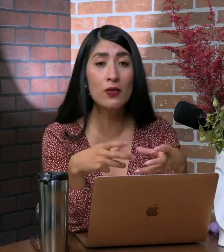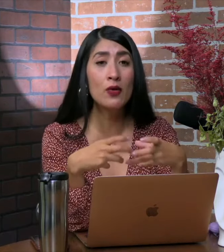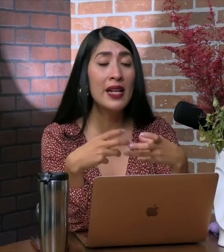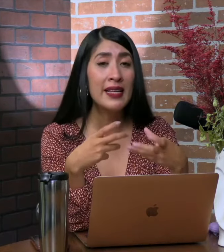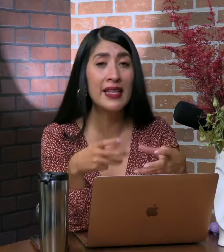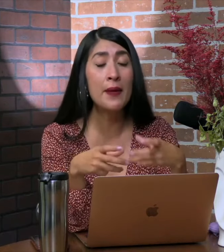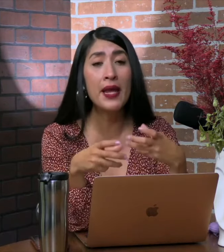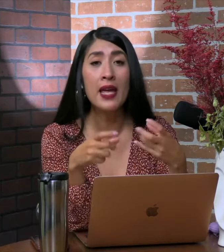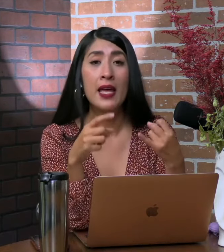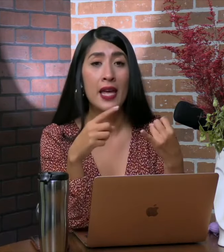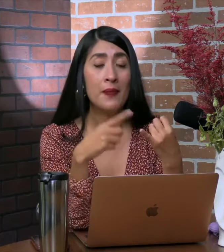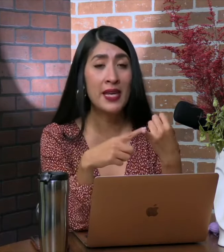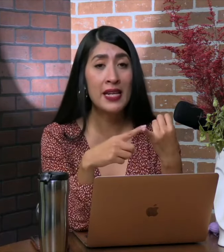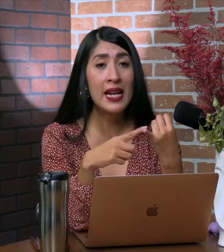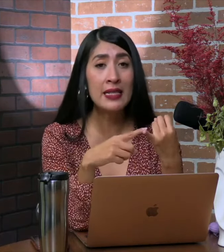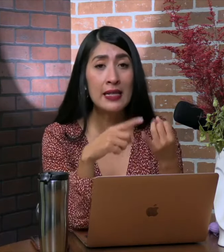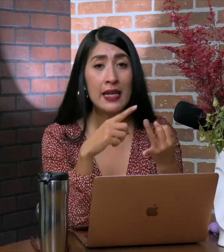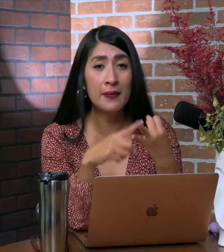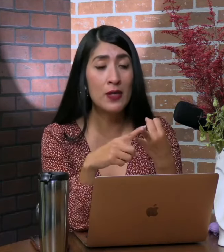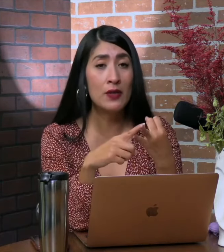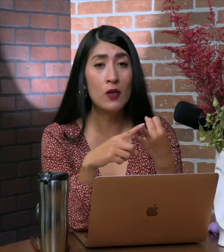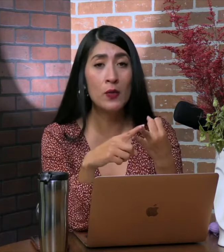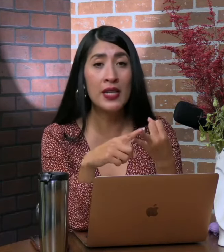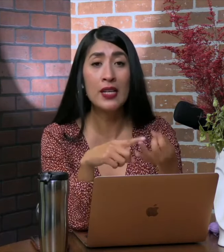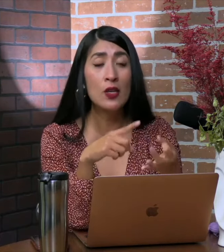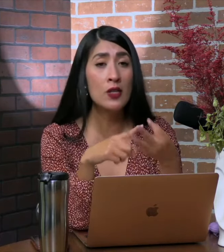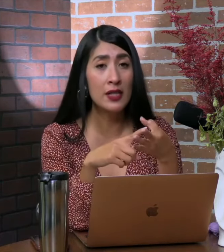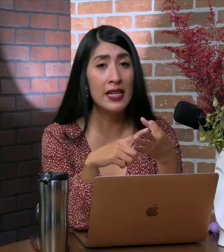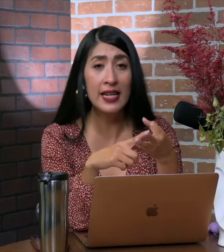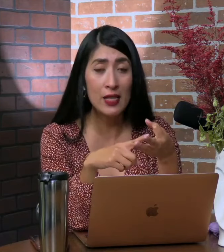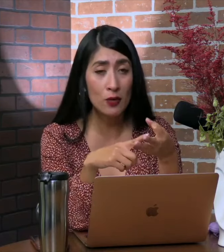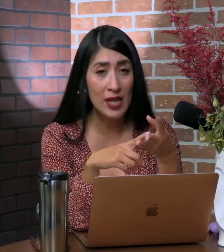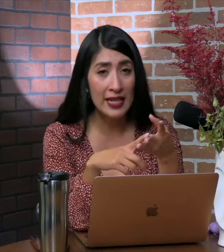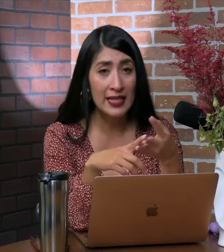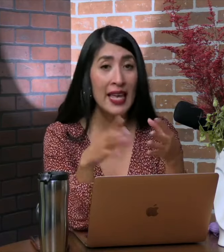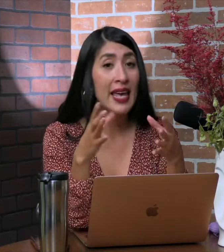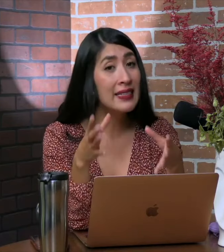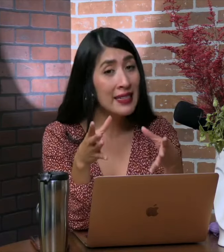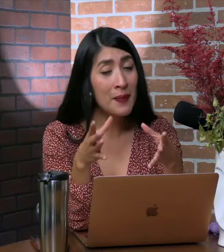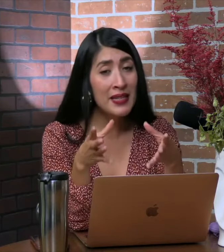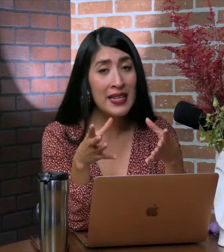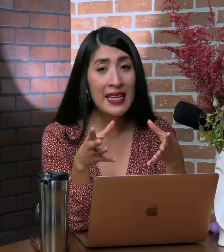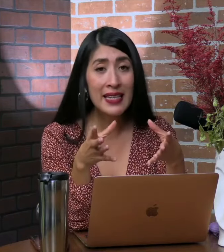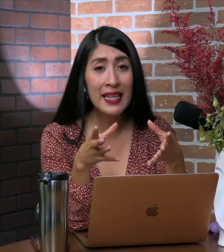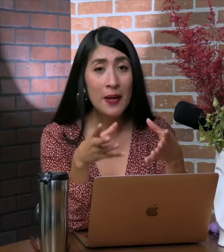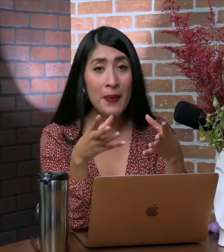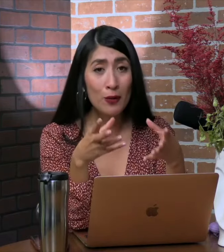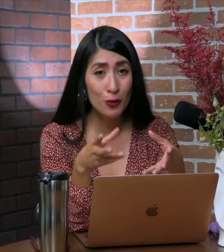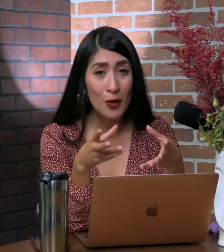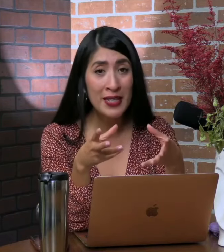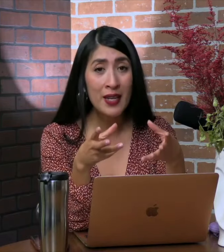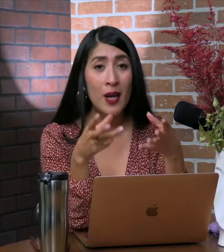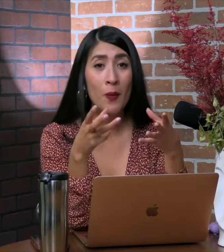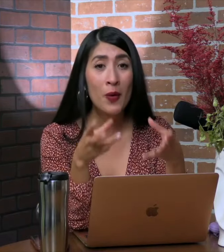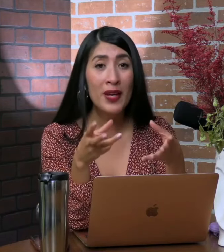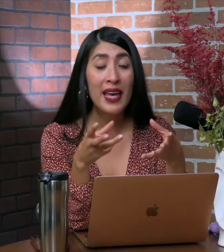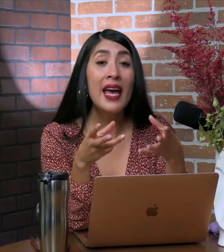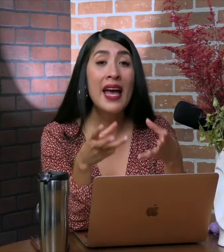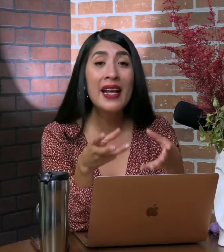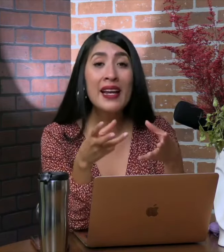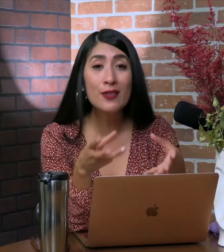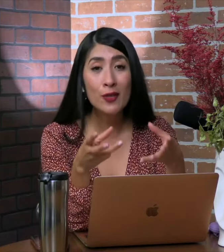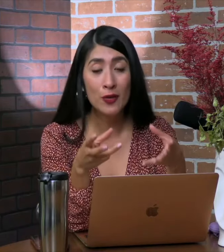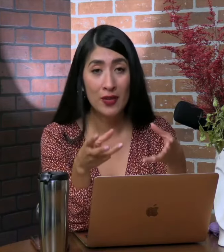puede ser un asunto del que se hable en mañaneras en medios de comunicación y en redes sociales este tema tiene que tener repercusiones